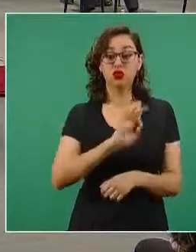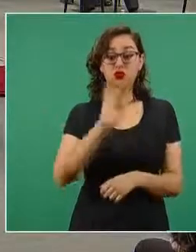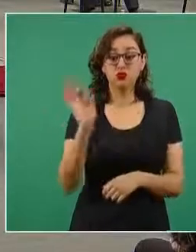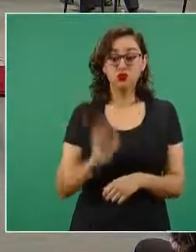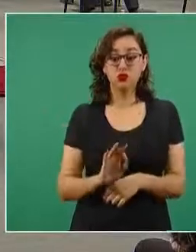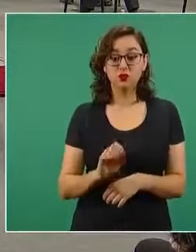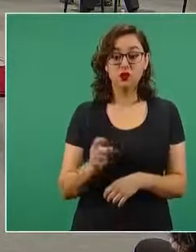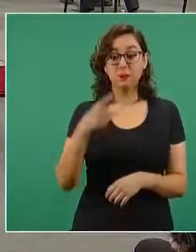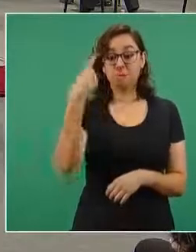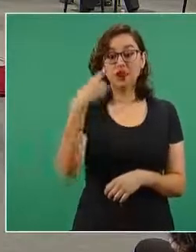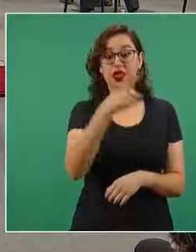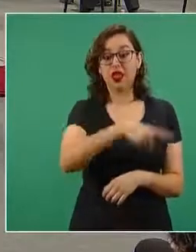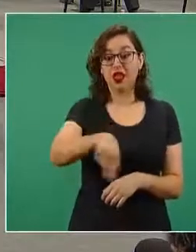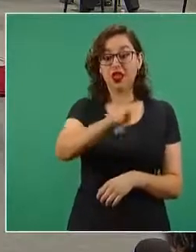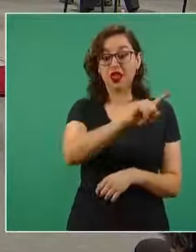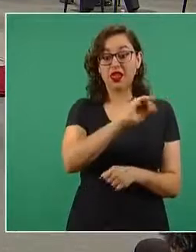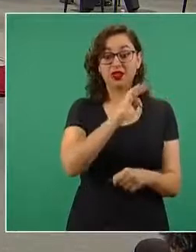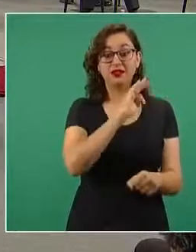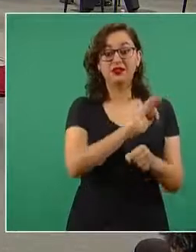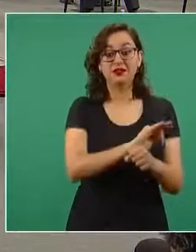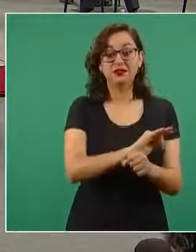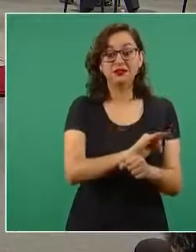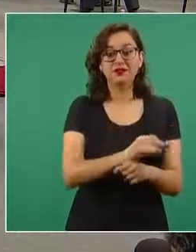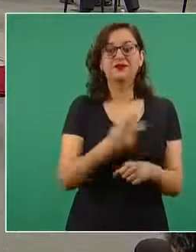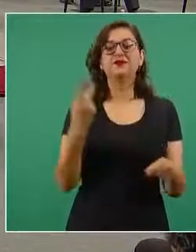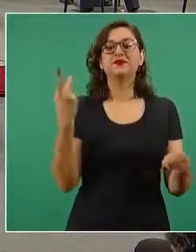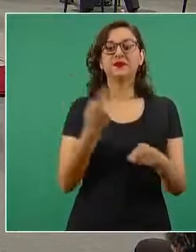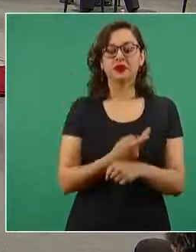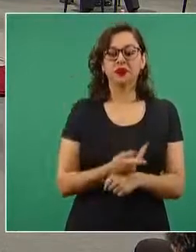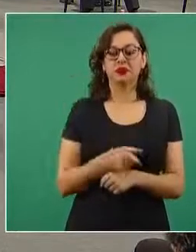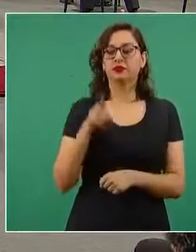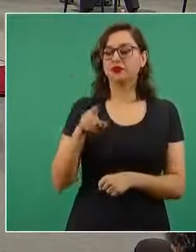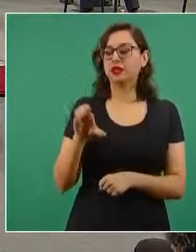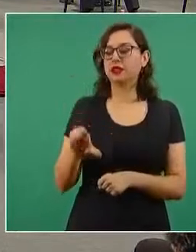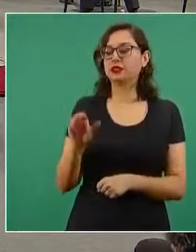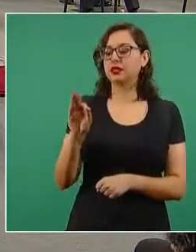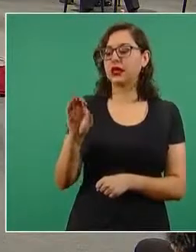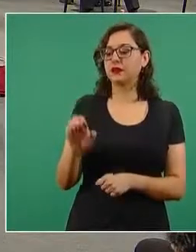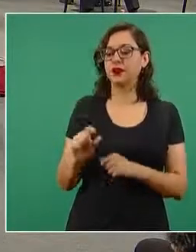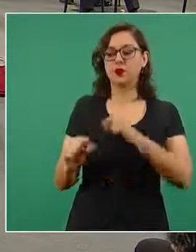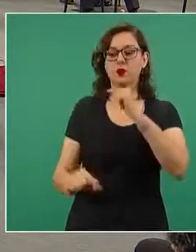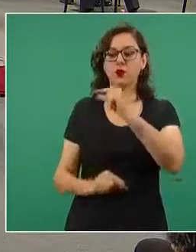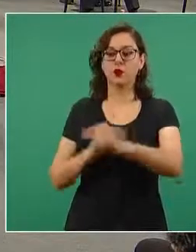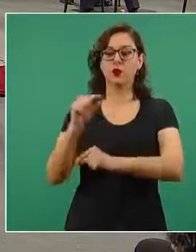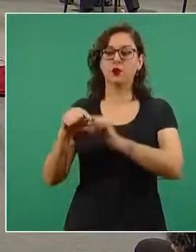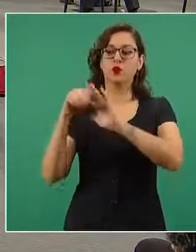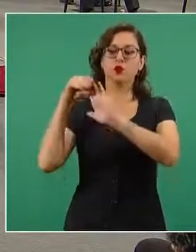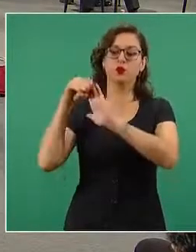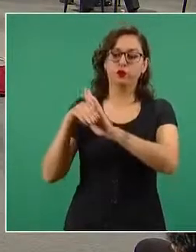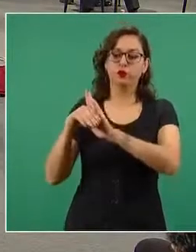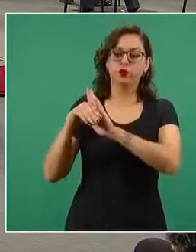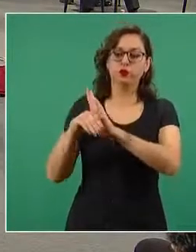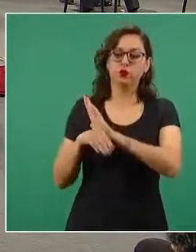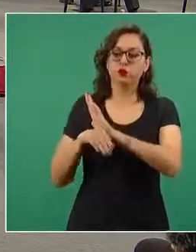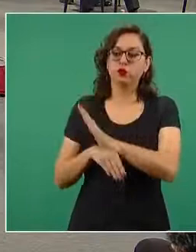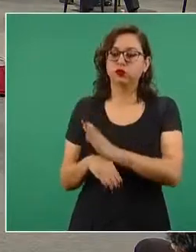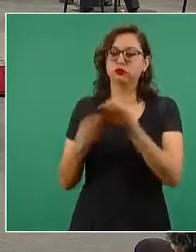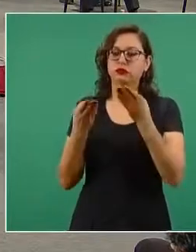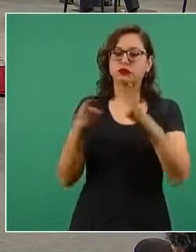Este plan va acompañado de ir cerrando las plantas de la Comisión Federal de Electricidad,